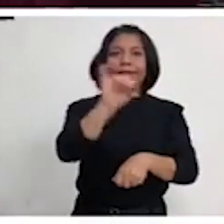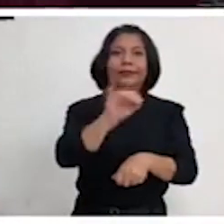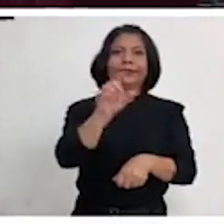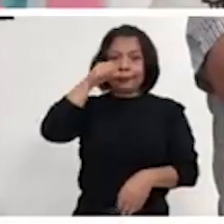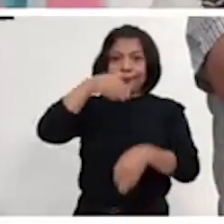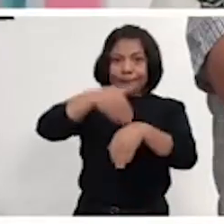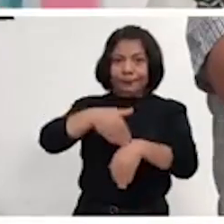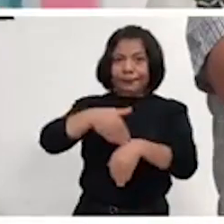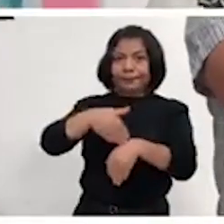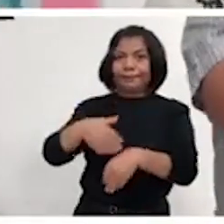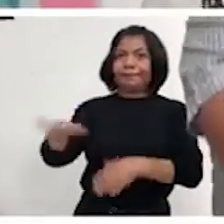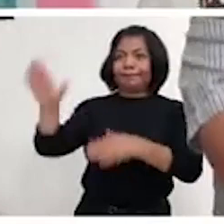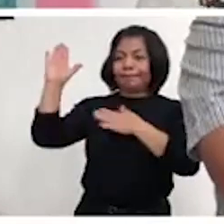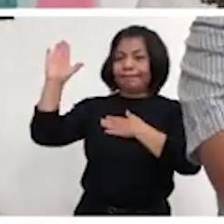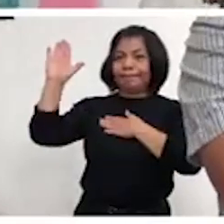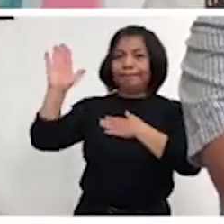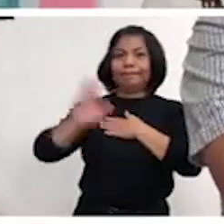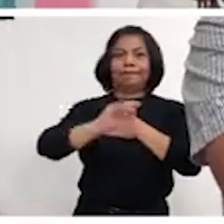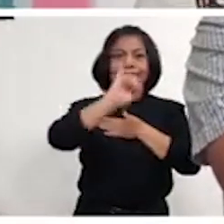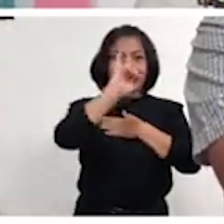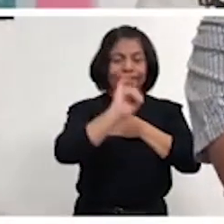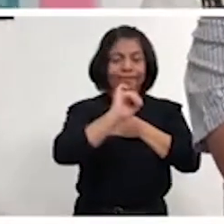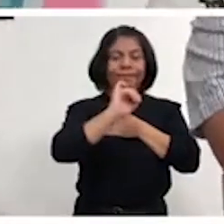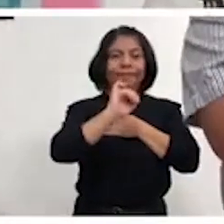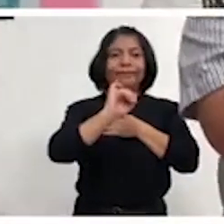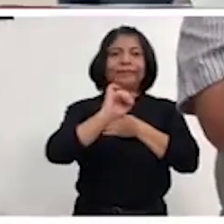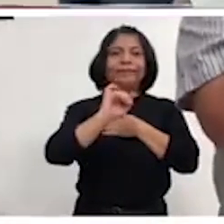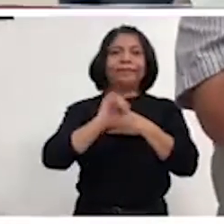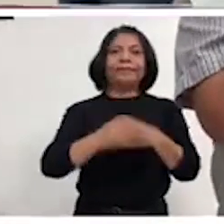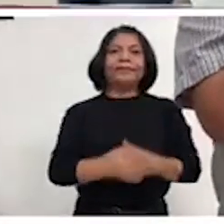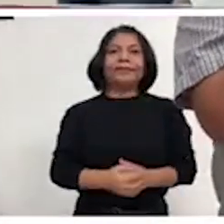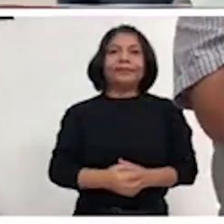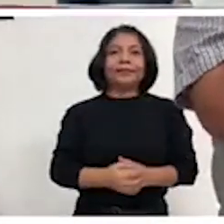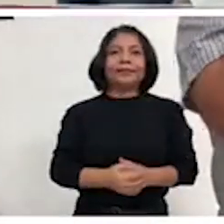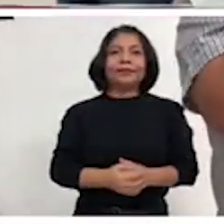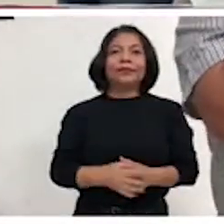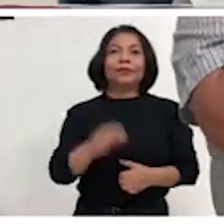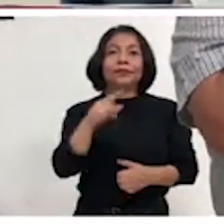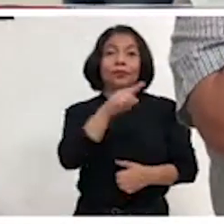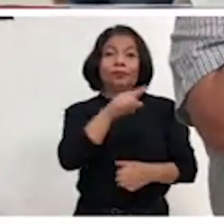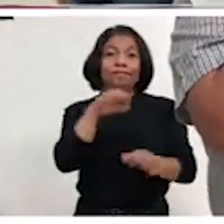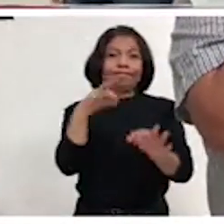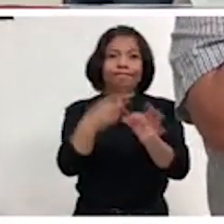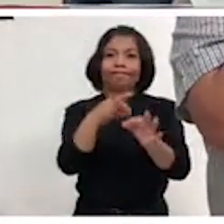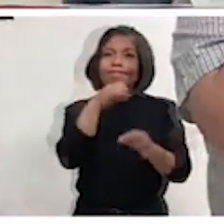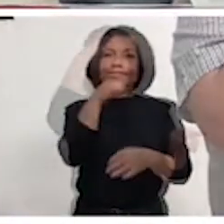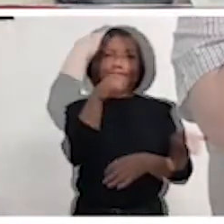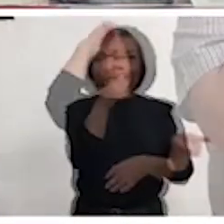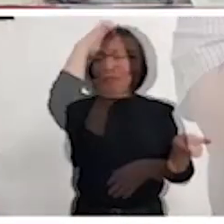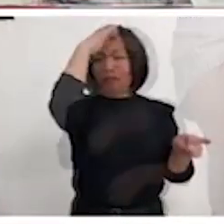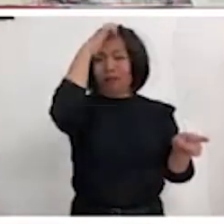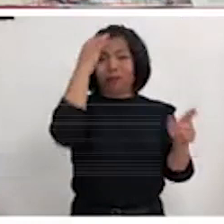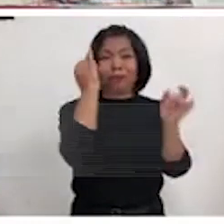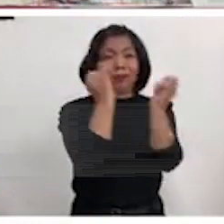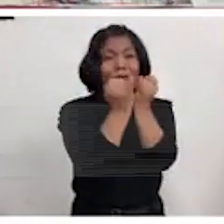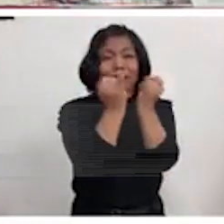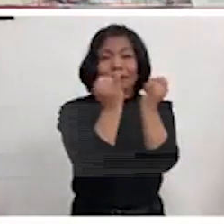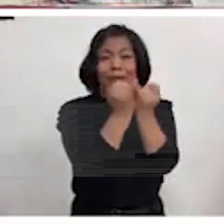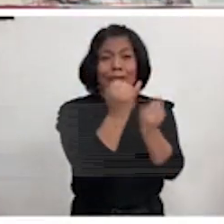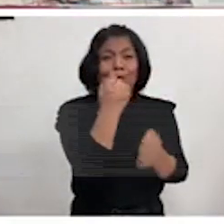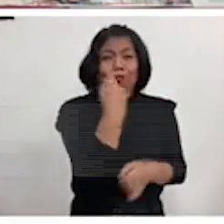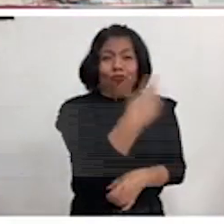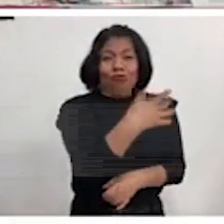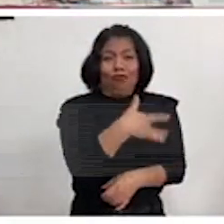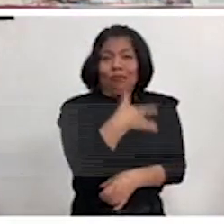como secretario de seguridad pública quien tomó protesta en el mismo acto frente a la alcaldesa mar a lezama espinoza si se aprueba el acuerdo